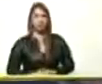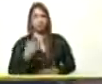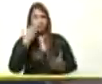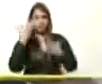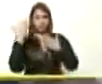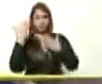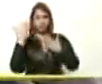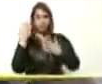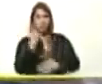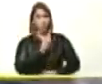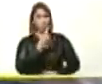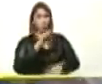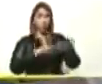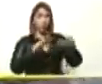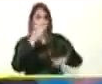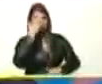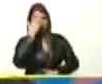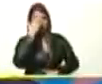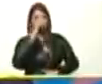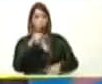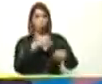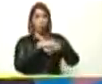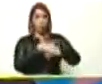aquí el único que más o menos se viera Jorge